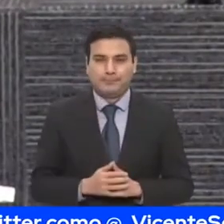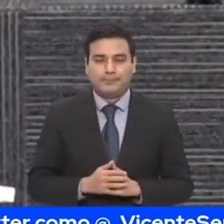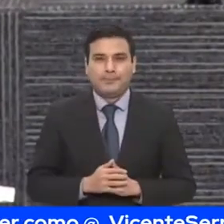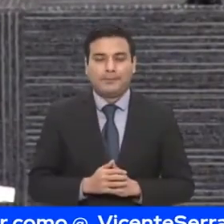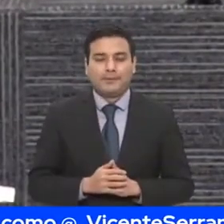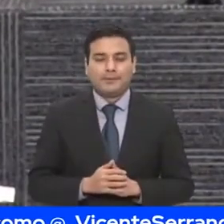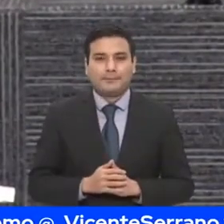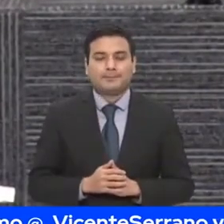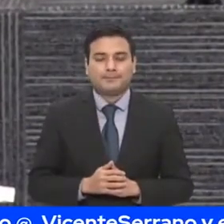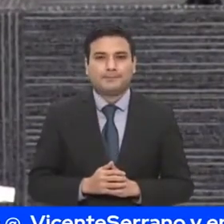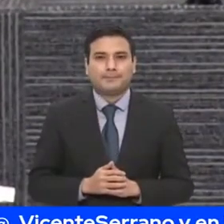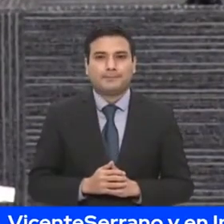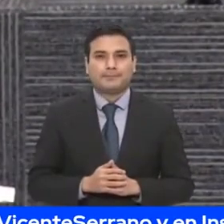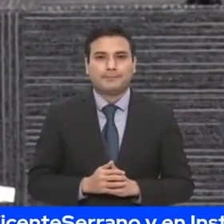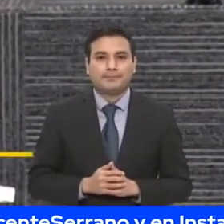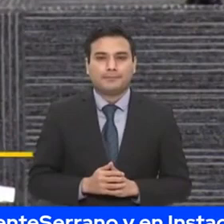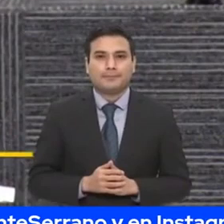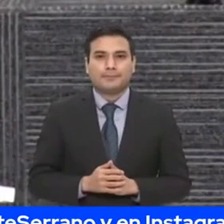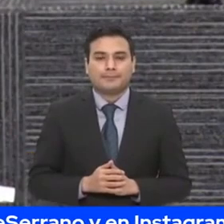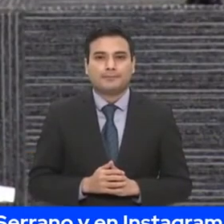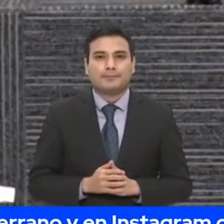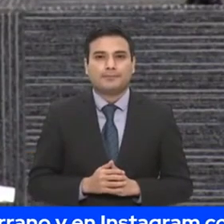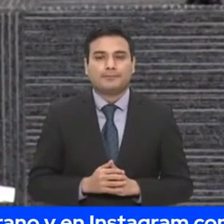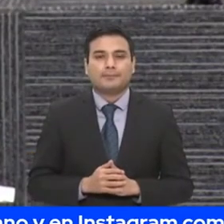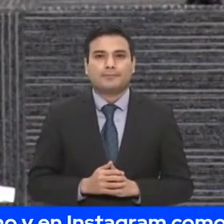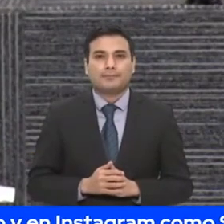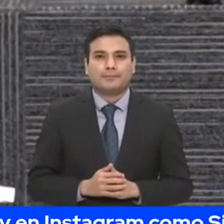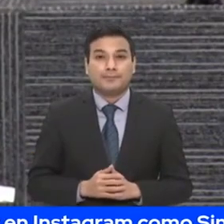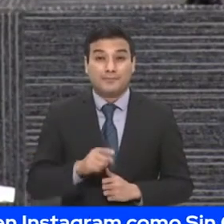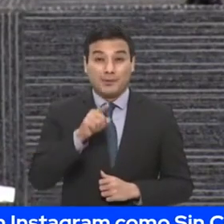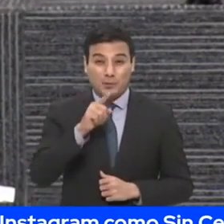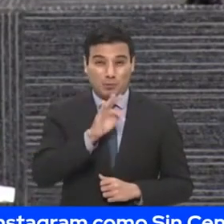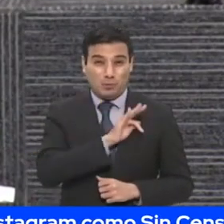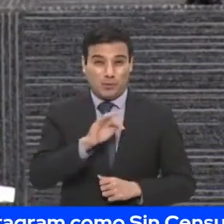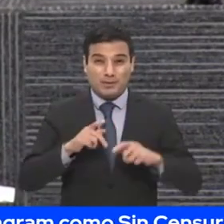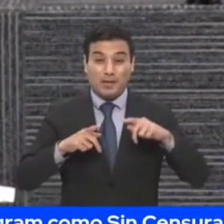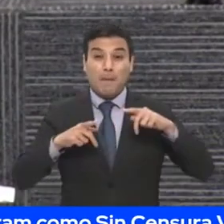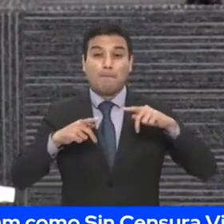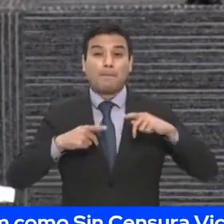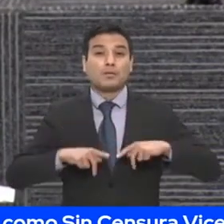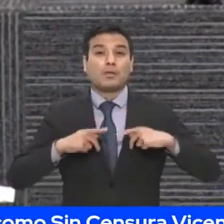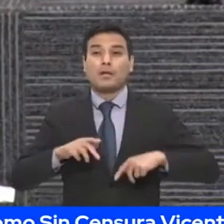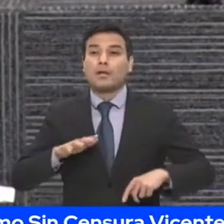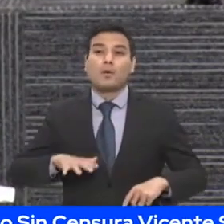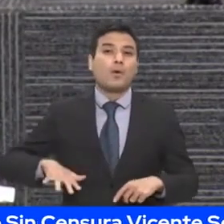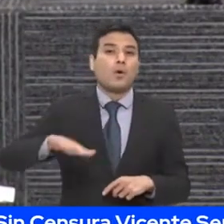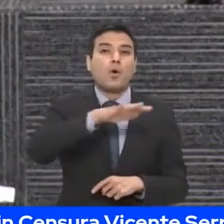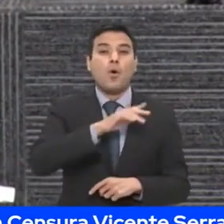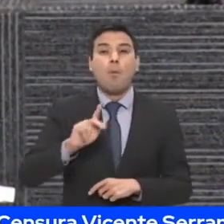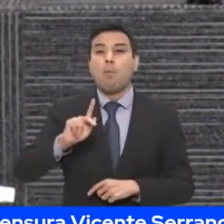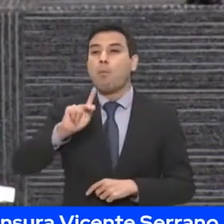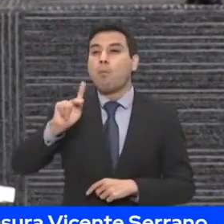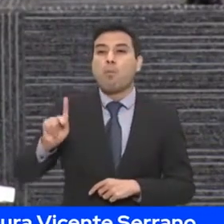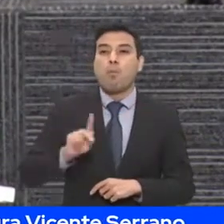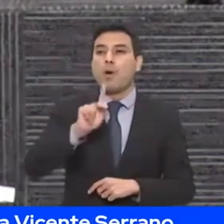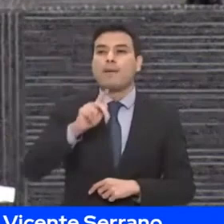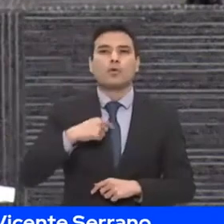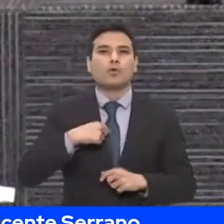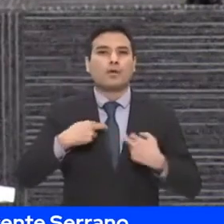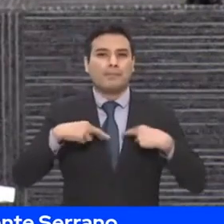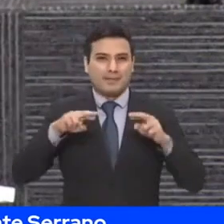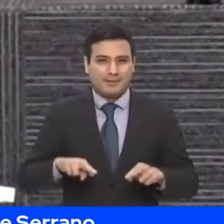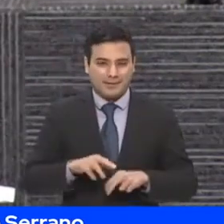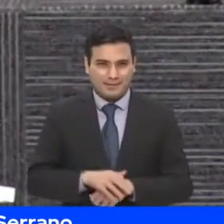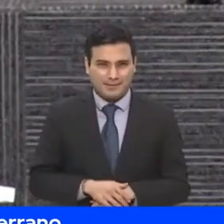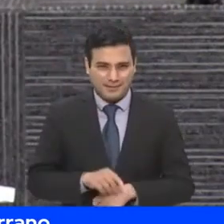primer punto, usted no puede hablar a nombre del pueblo. ¿Quién le dijo que usted era la voz del